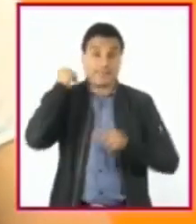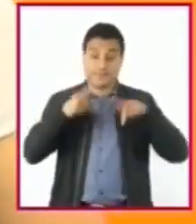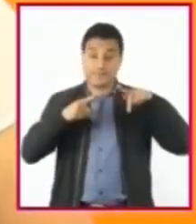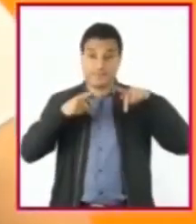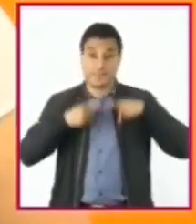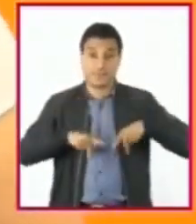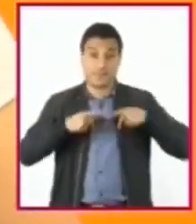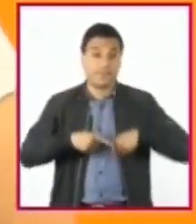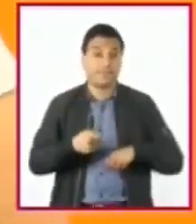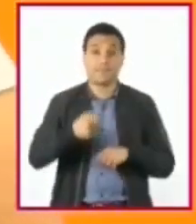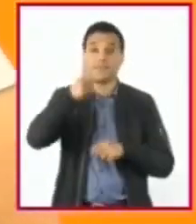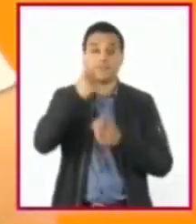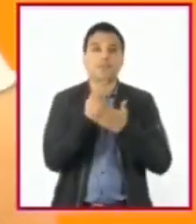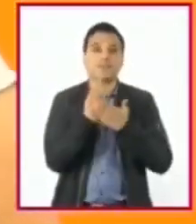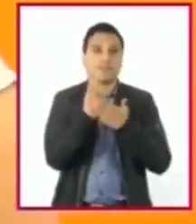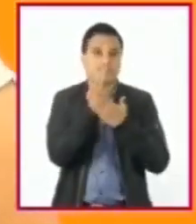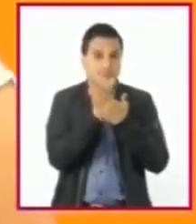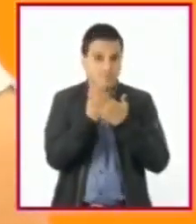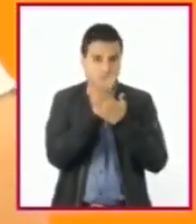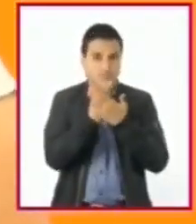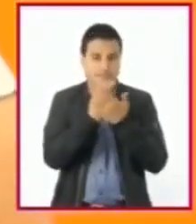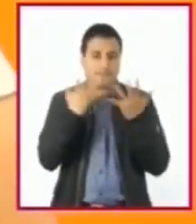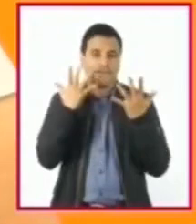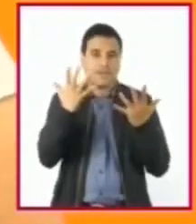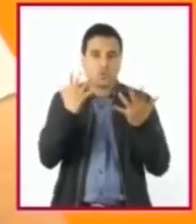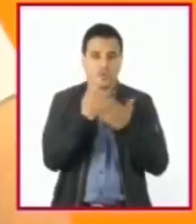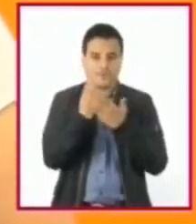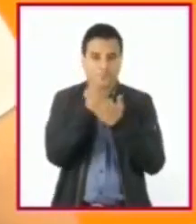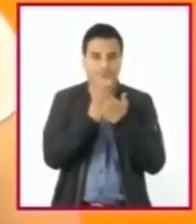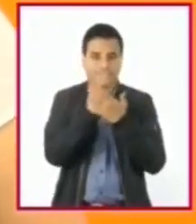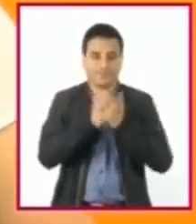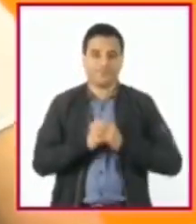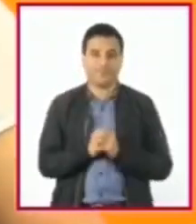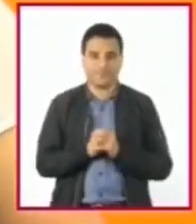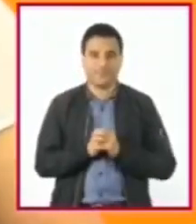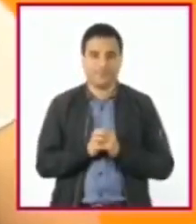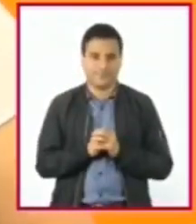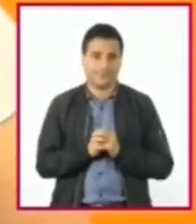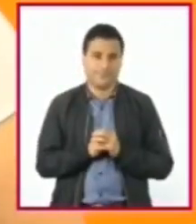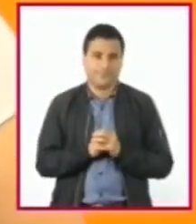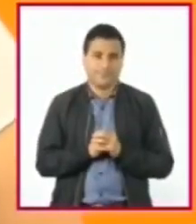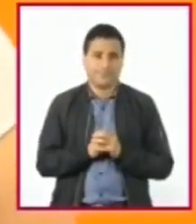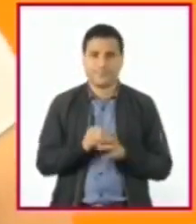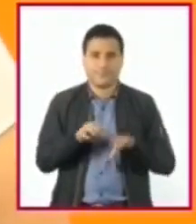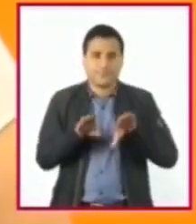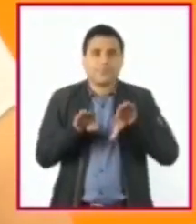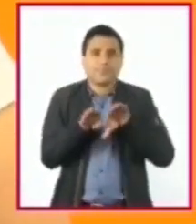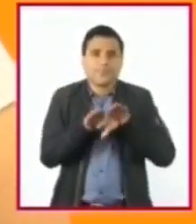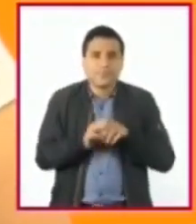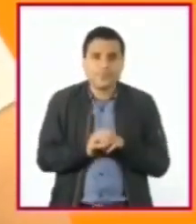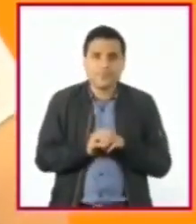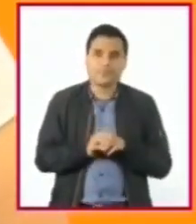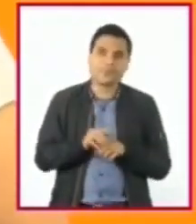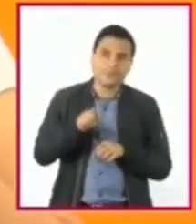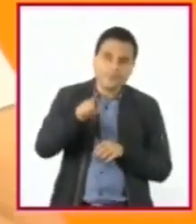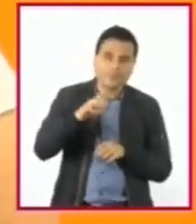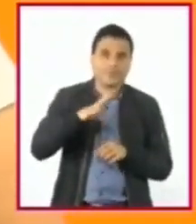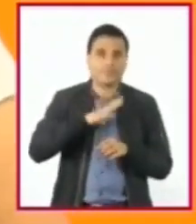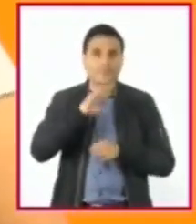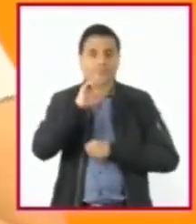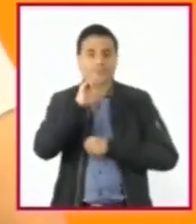representaciones fueron a través de dibujos que se elaboraban a mano. Utilizaban de referencia elementos naturales